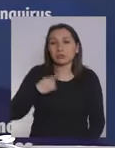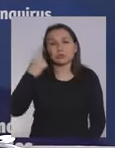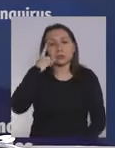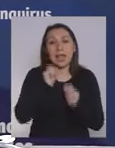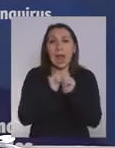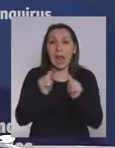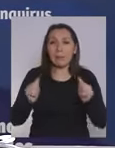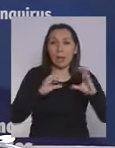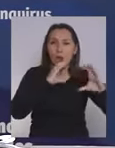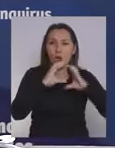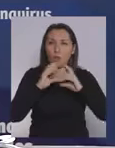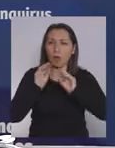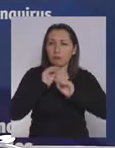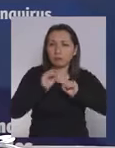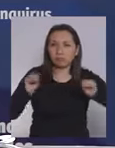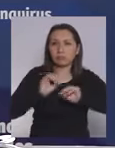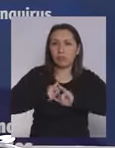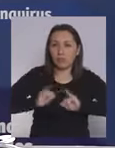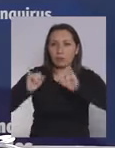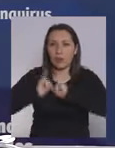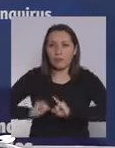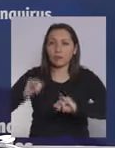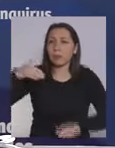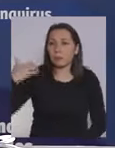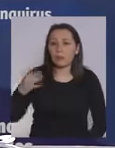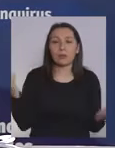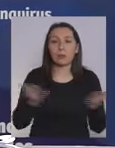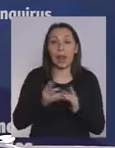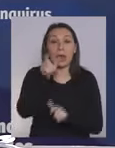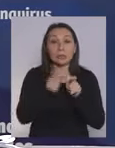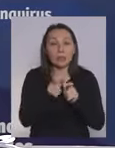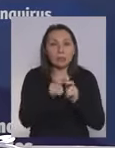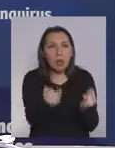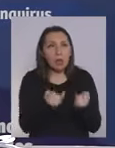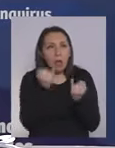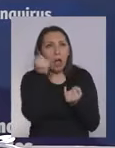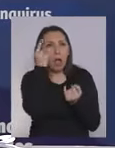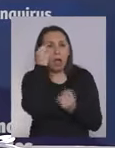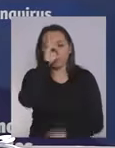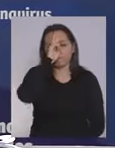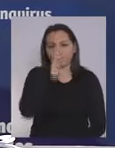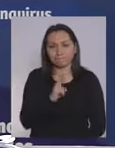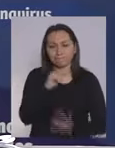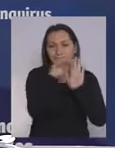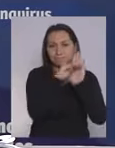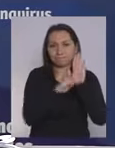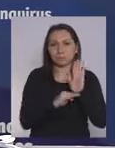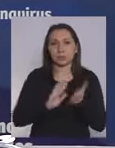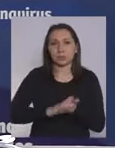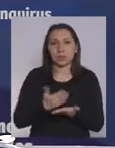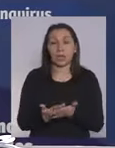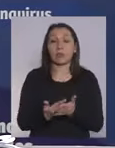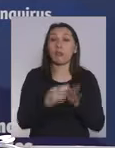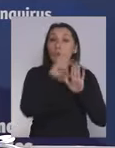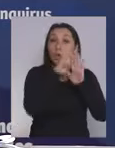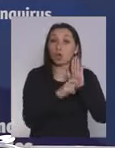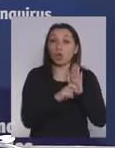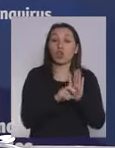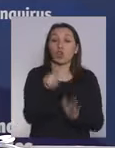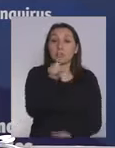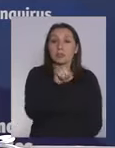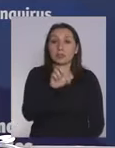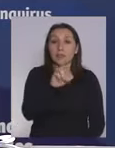una campaña comunicacional muy importante para que la gente respete las medidas y sanitarias el protocolo del server